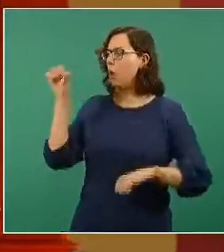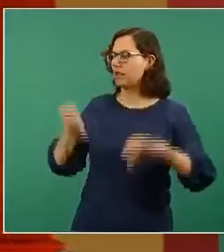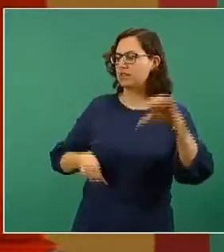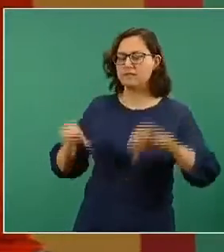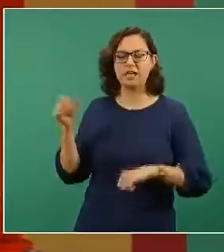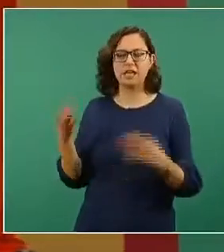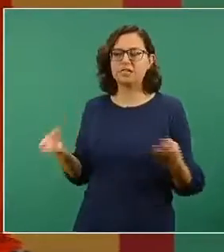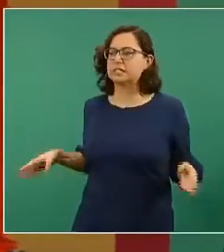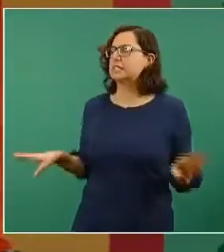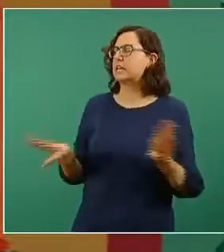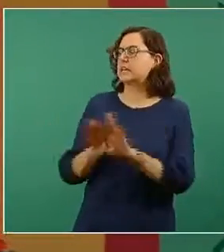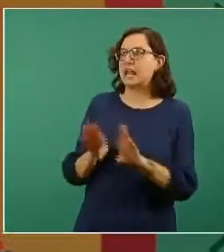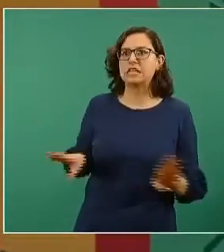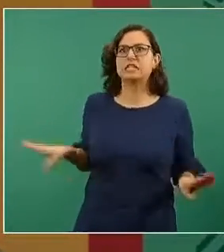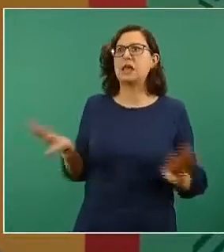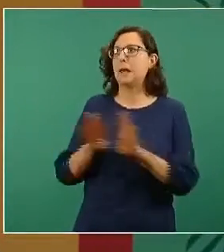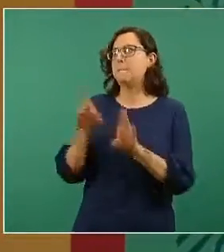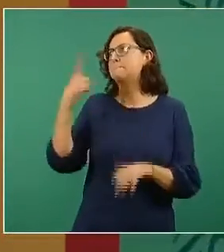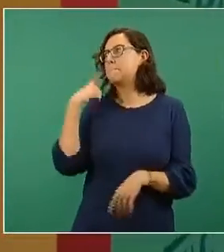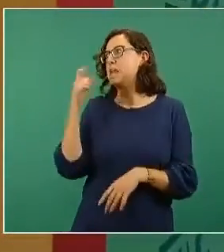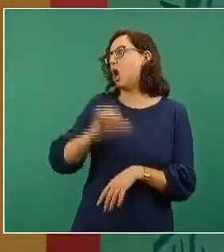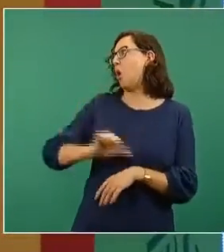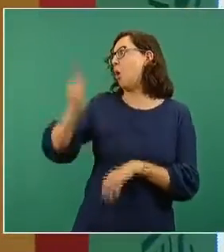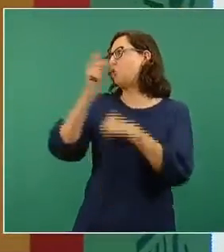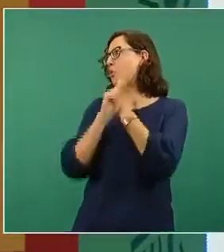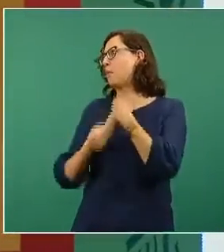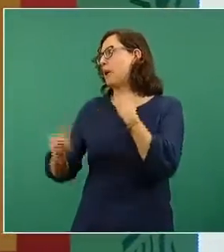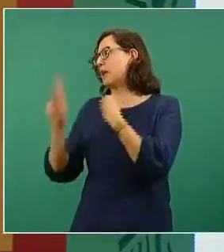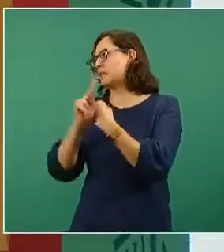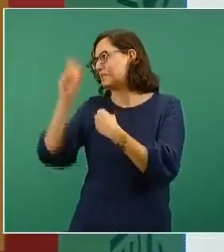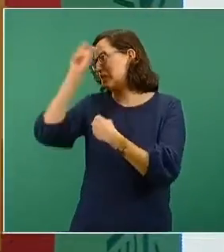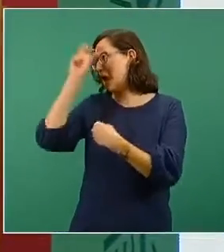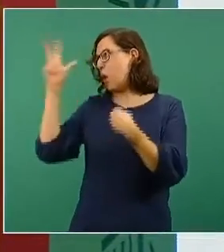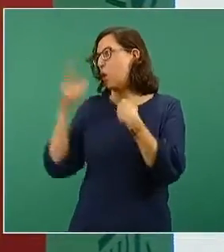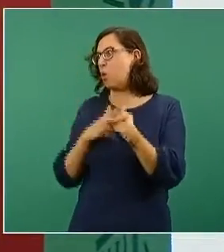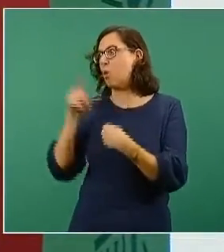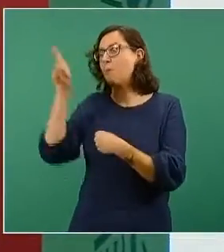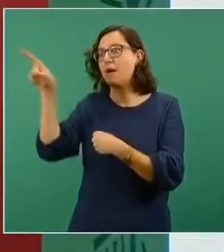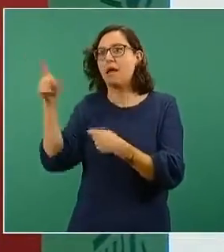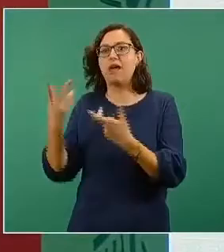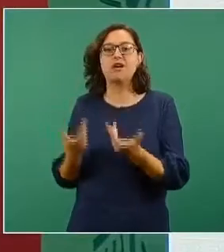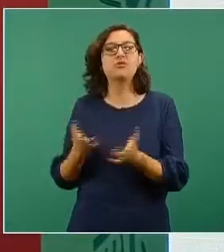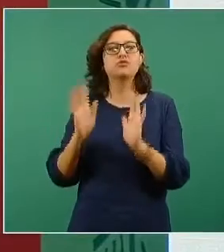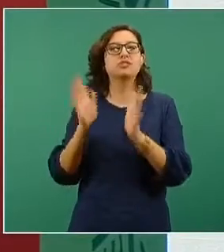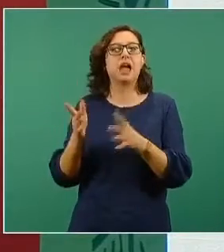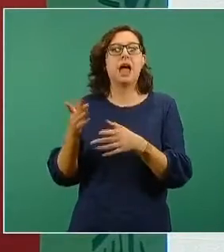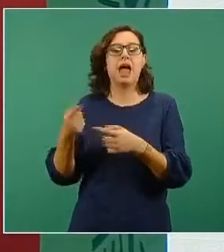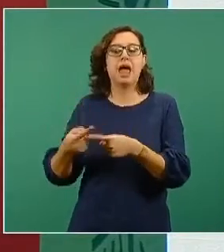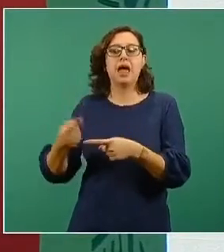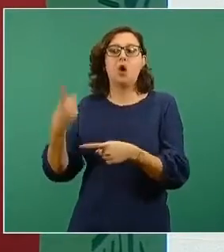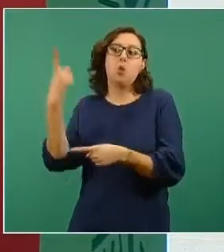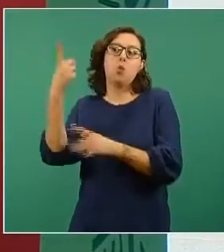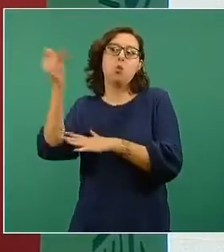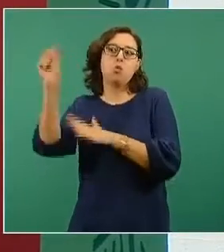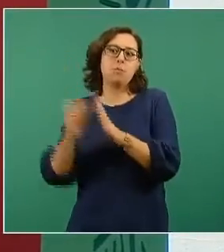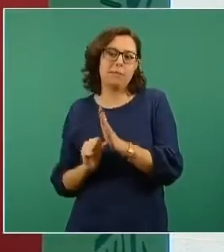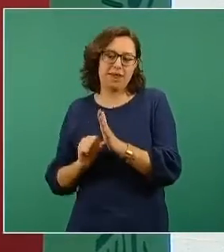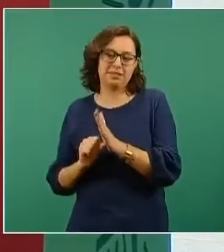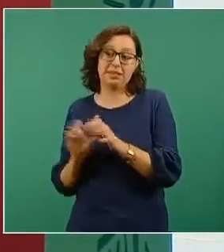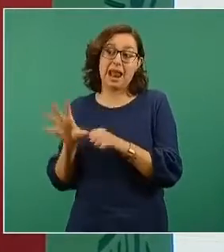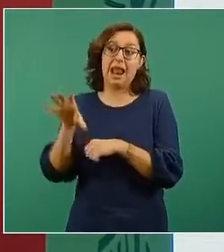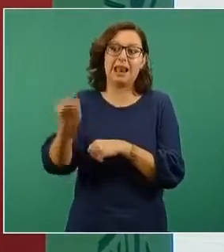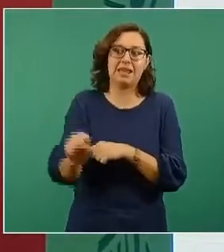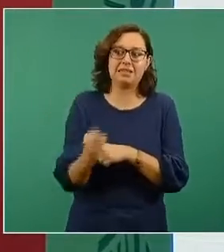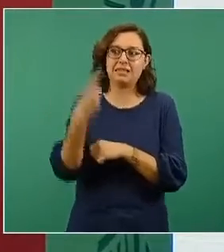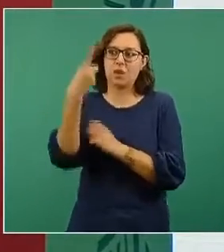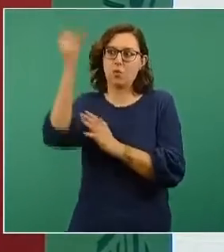de comparación lo que en ese momento estaba ocurriendo en Europa, en países que llevaban un mes ya en la epidemia, un